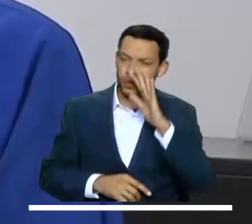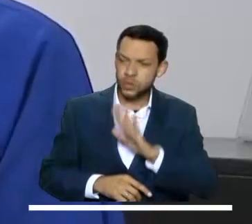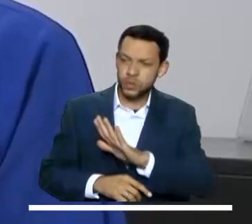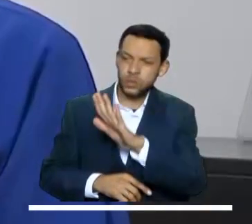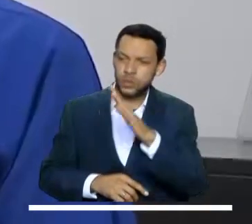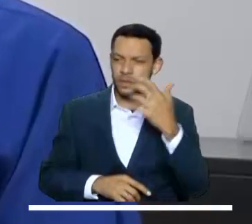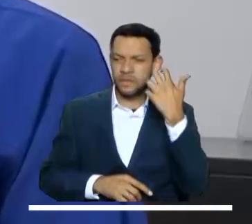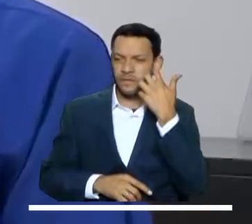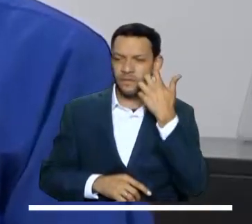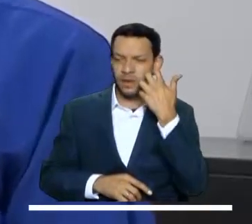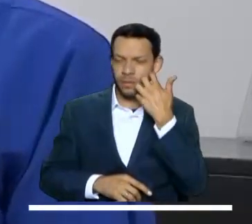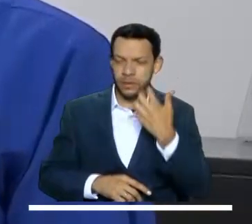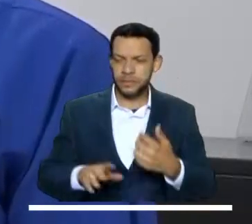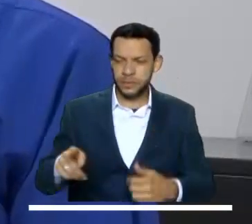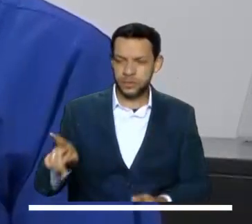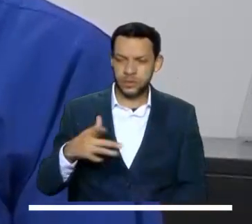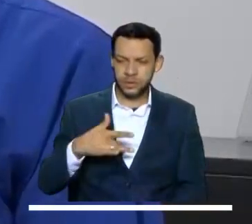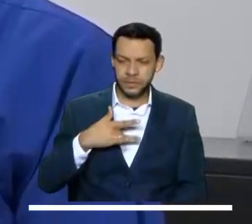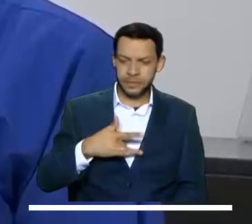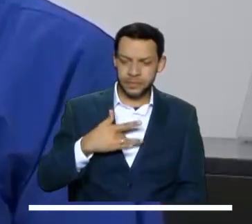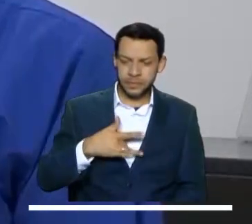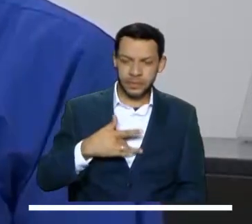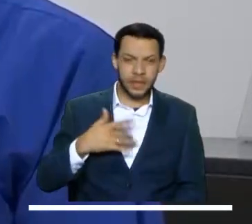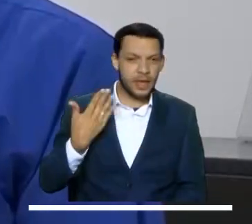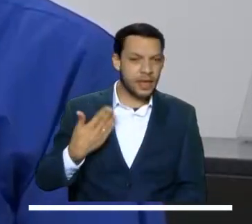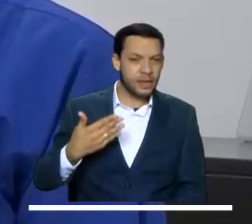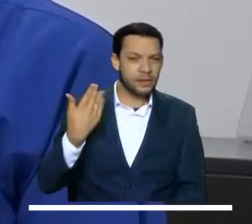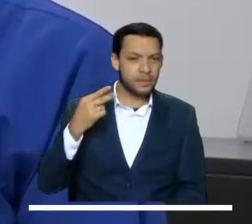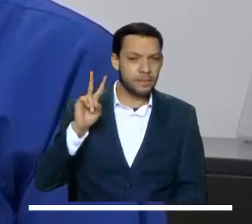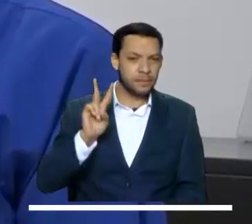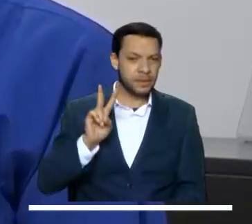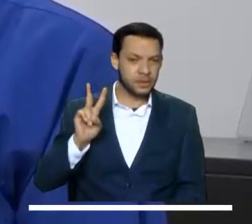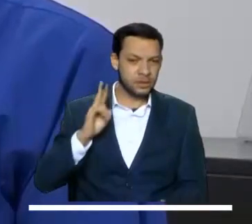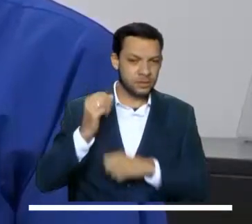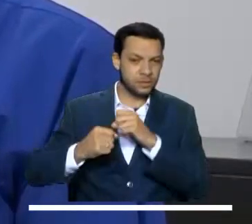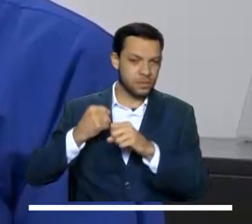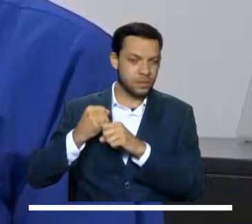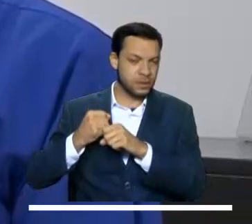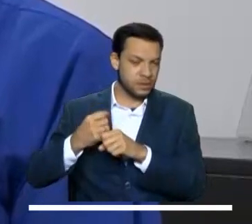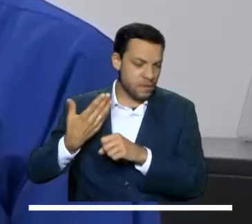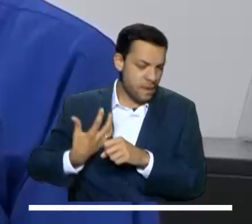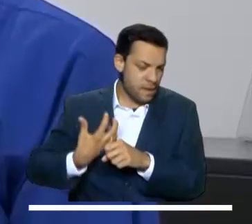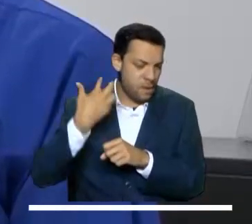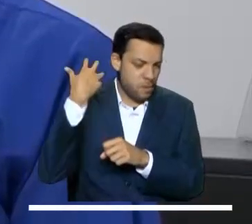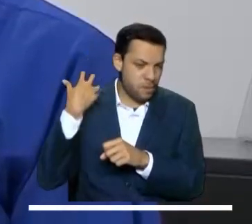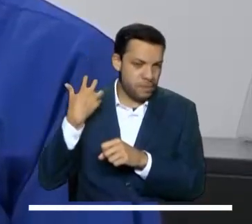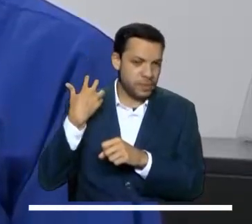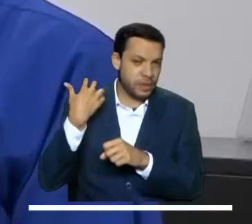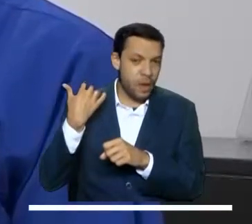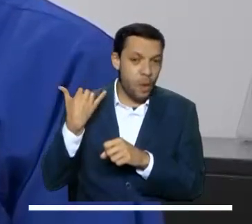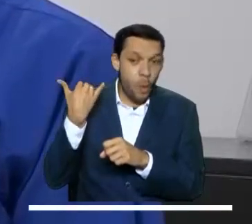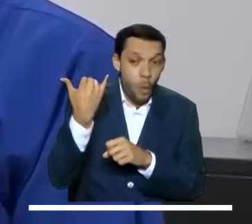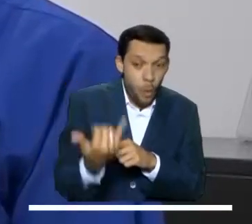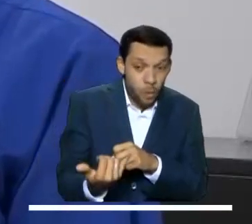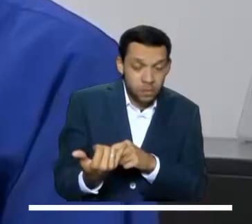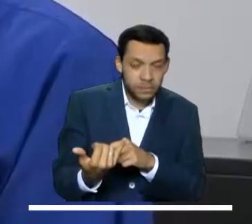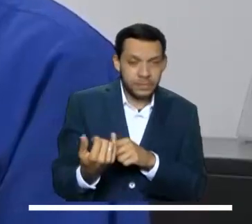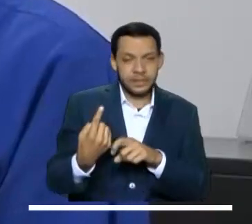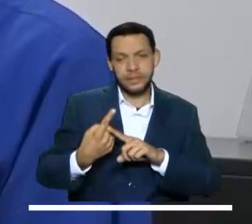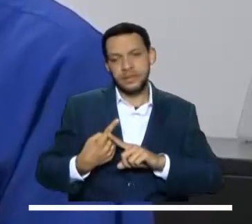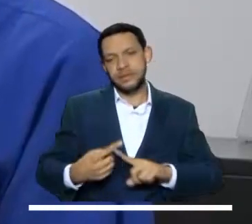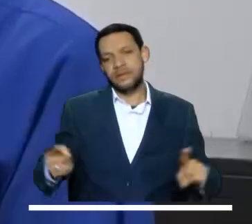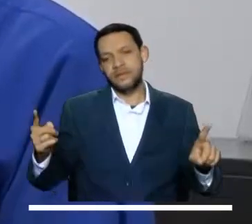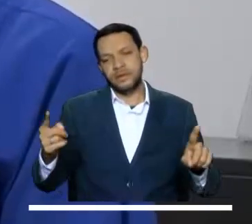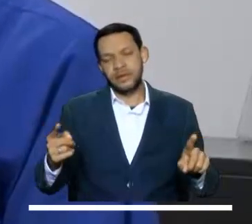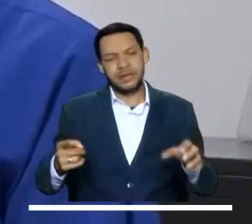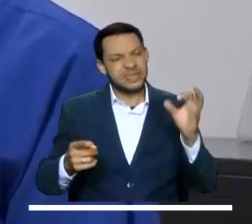enfermedad gastrointestinal hace 22 años en la actualidad ha aumentado como diagnóstico. Antes nos decían la